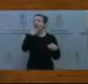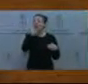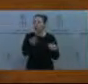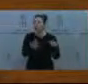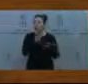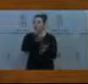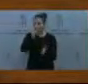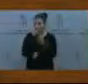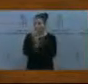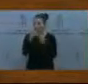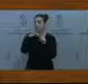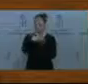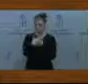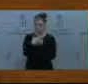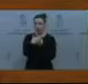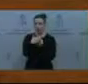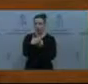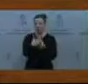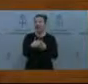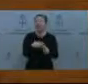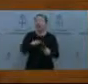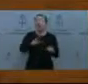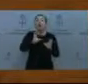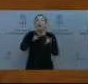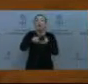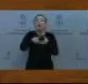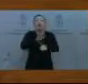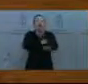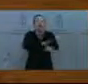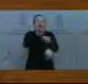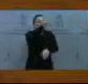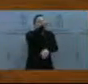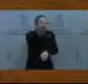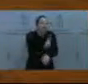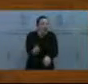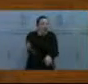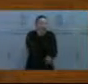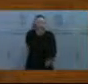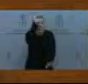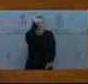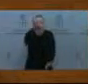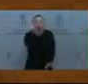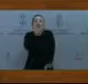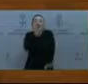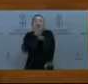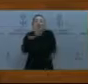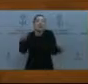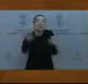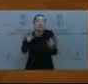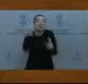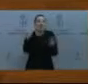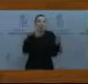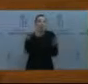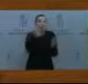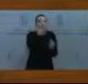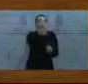desconocía o, lo que es más grave, pretendía ocultarlo. Yo creo, sinceramente, que lo desconocía,